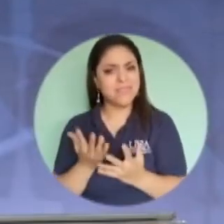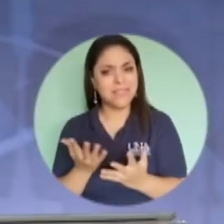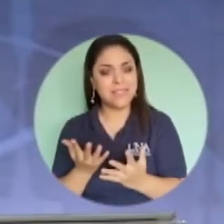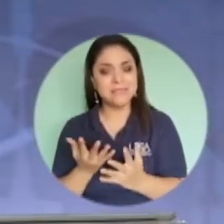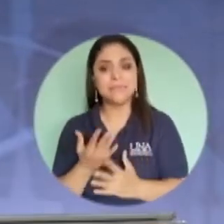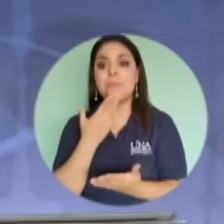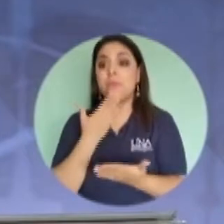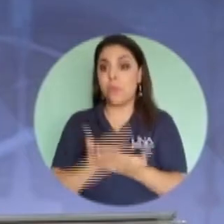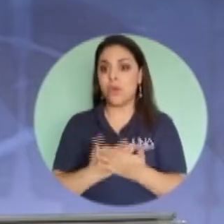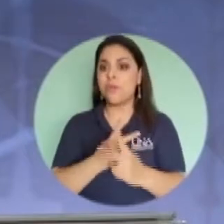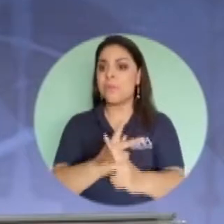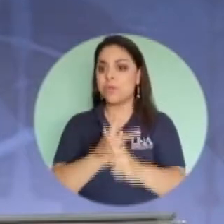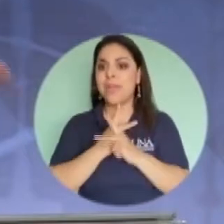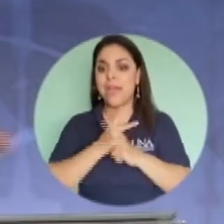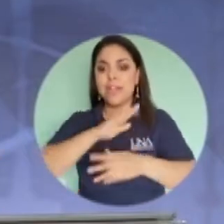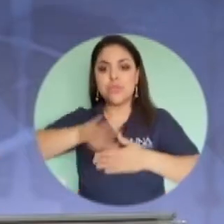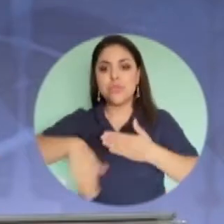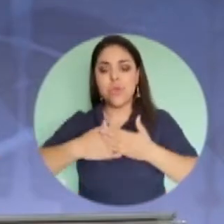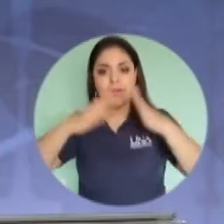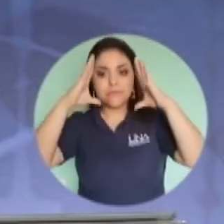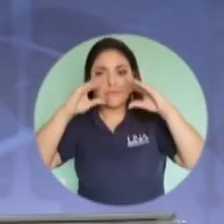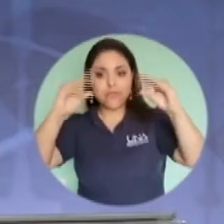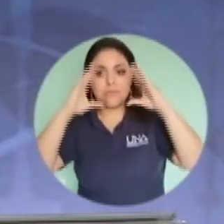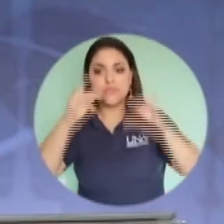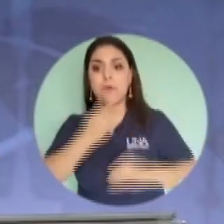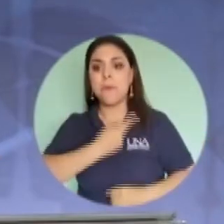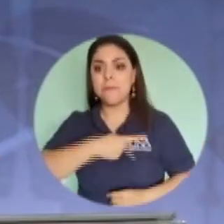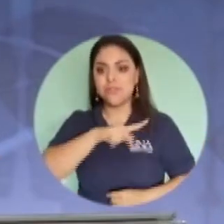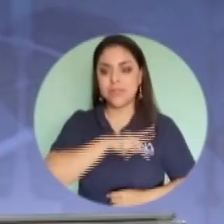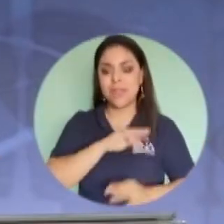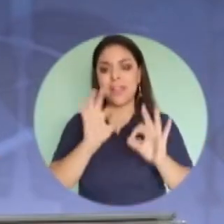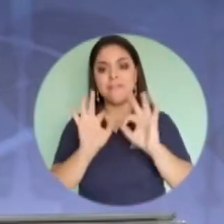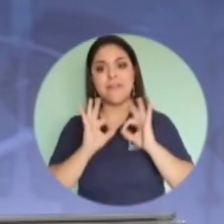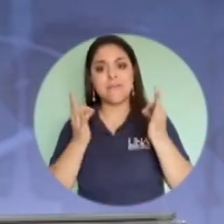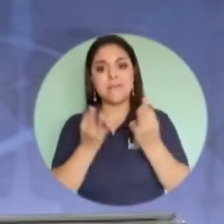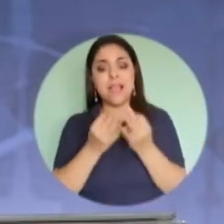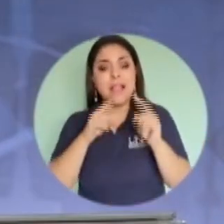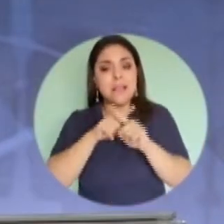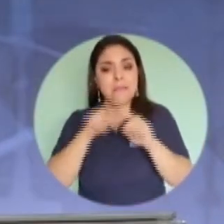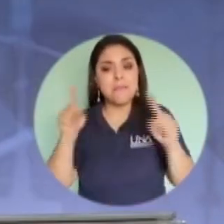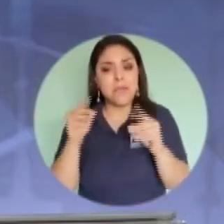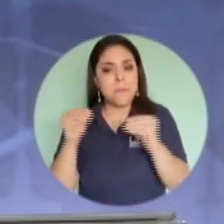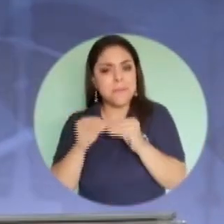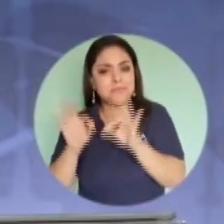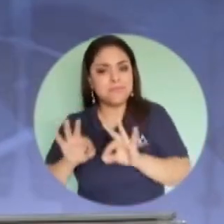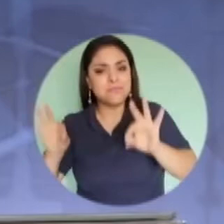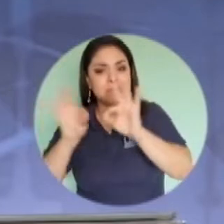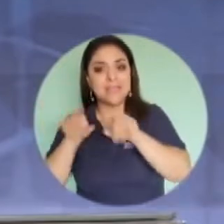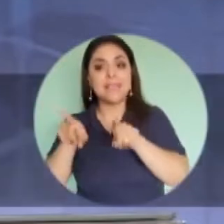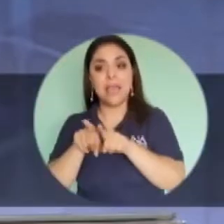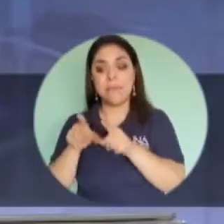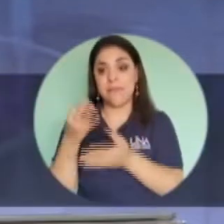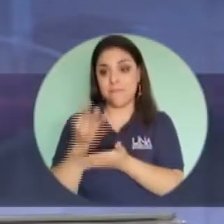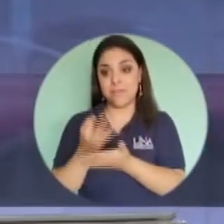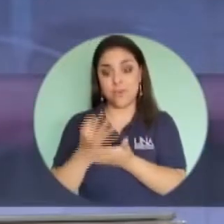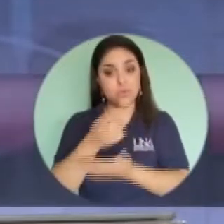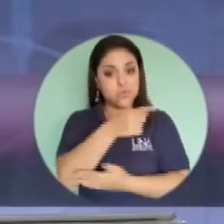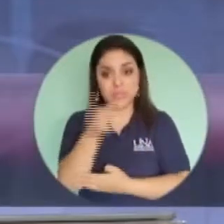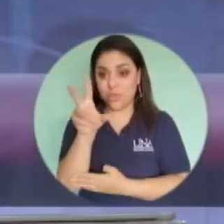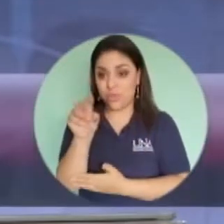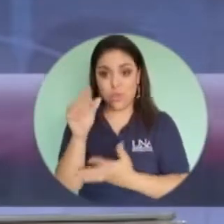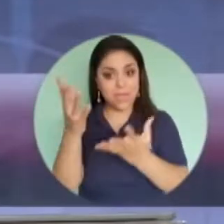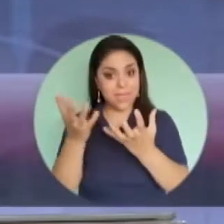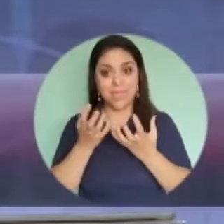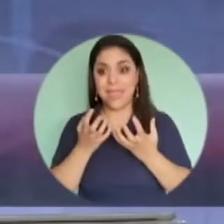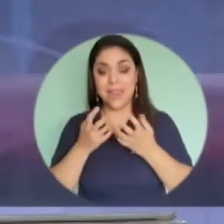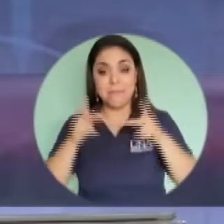Pues es proteger nuestros datos, todos los datos nuestros personales, familiares, pero sobre todo los financieros, porque usted no quiere que los